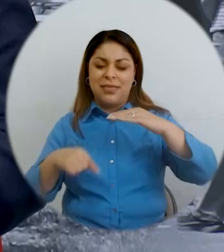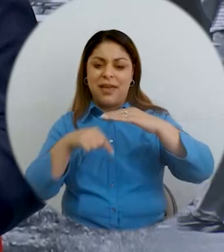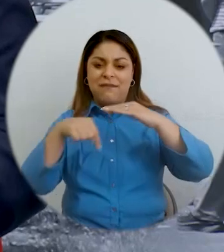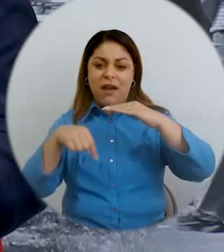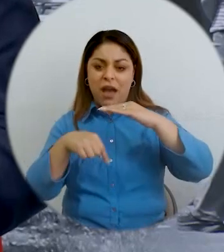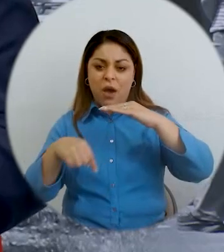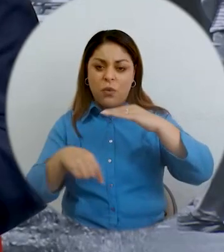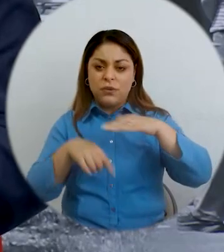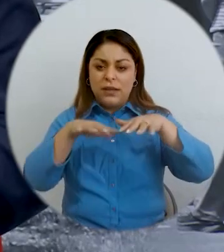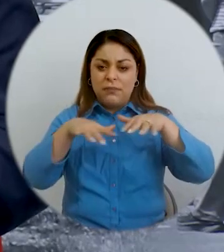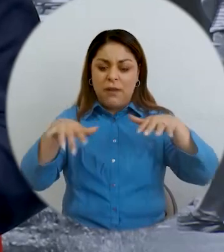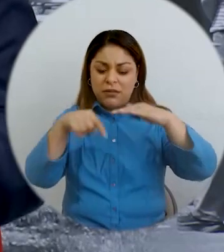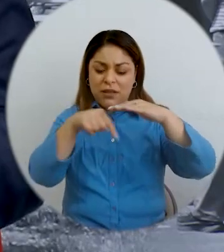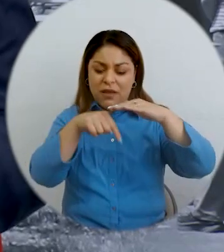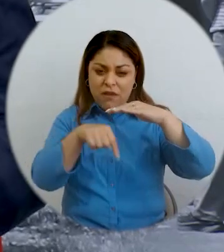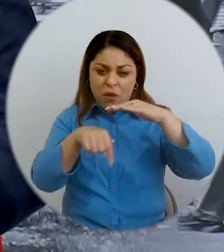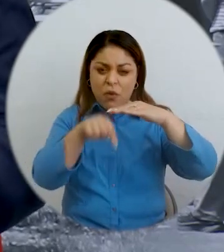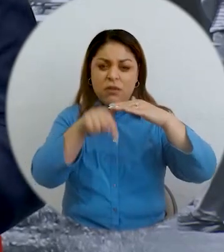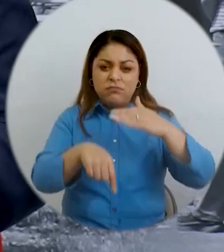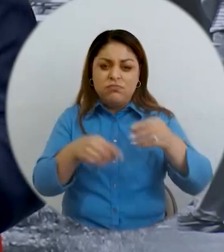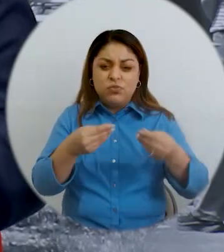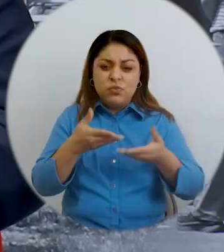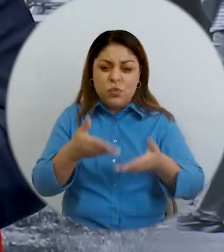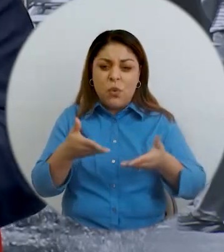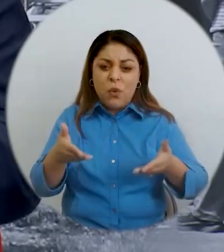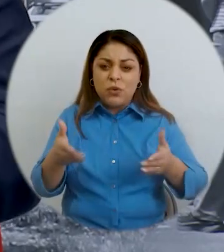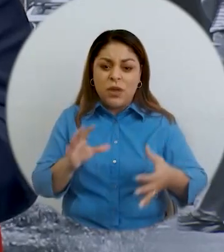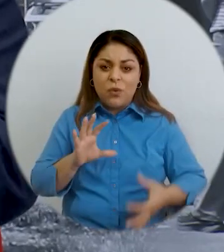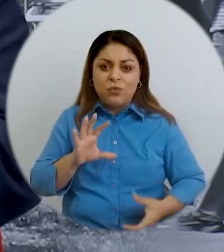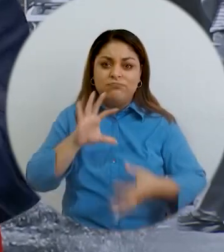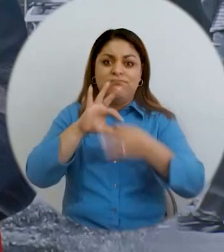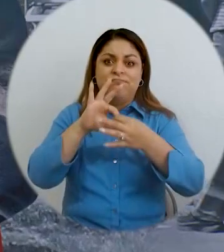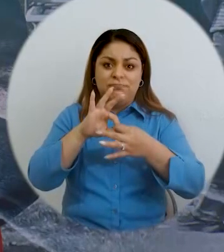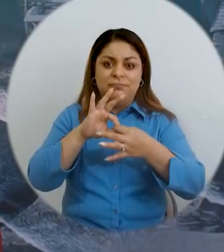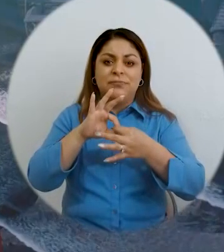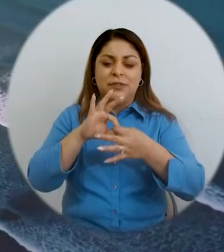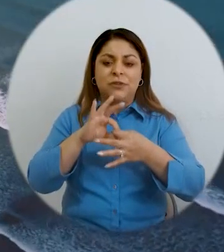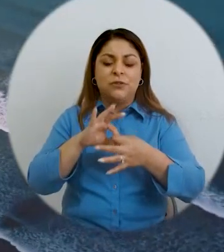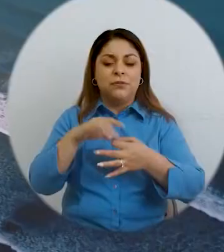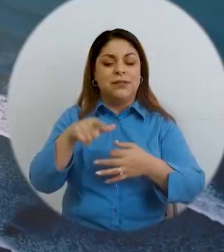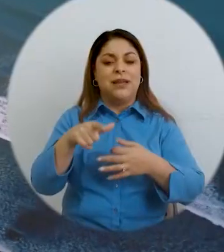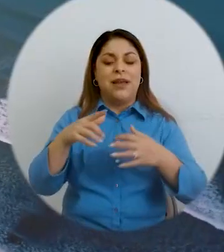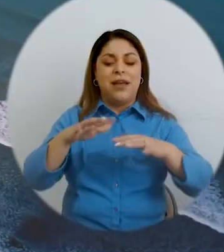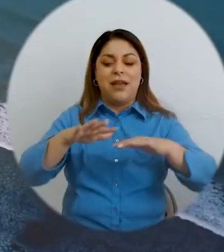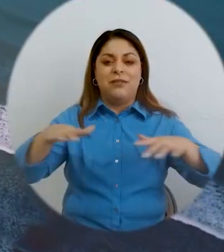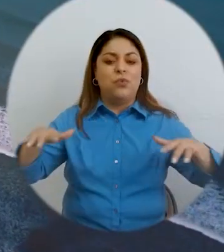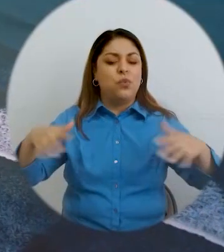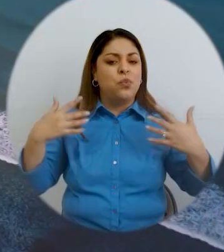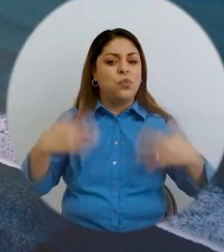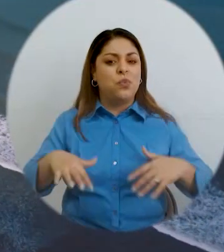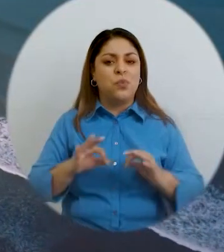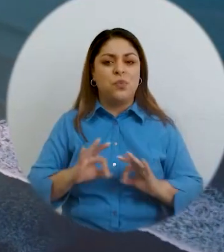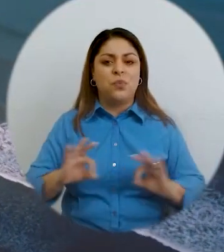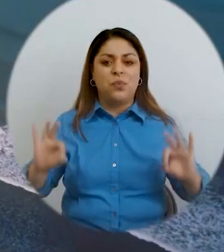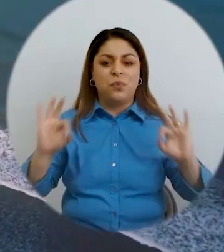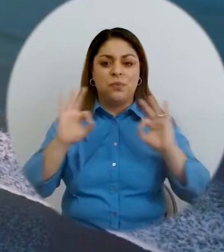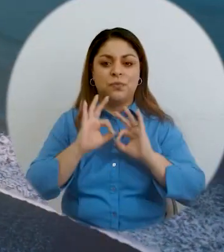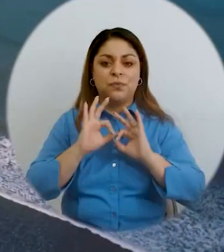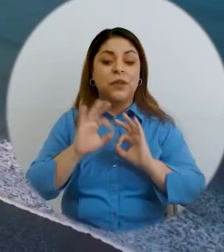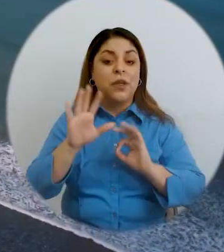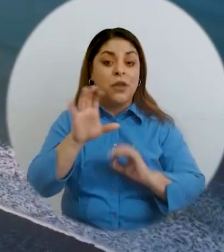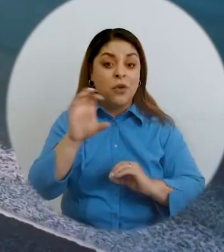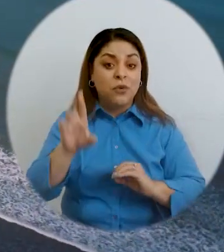una serie de elementos que nos conectan diariamente con este ecosistema tan